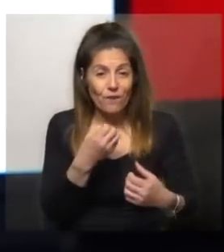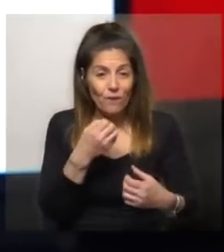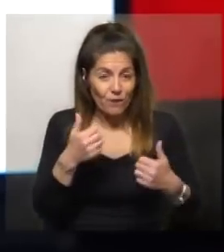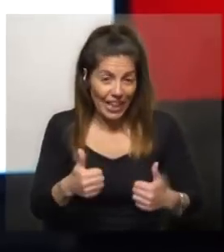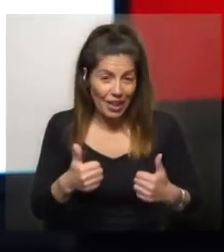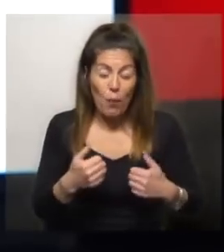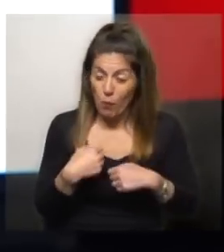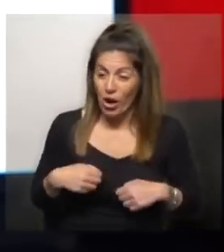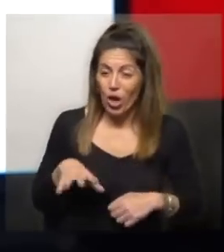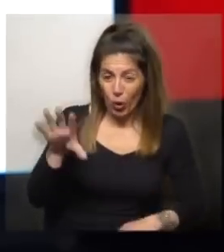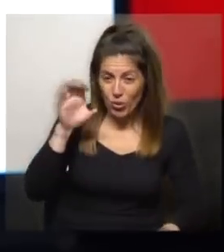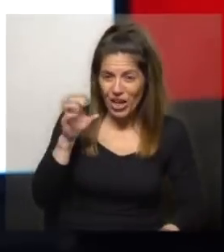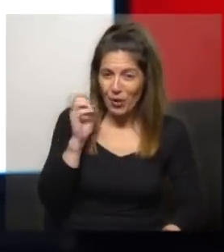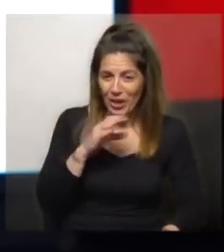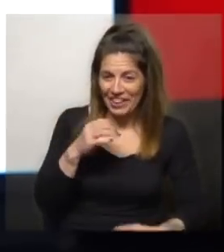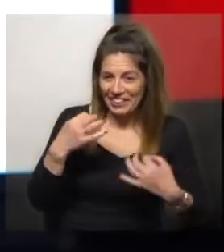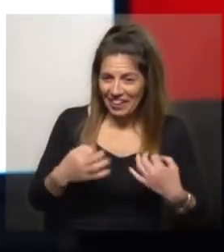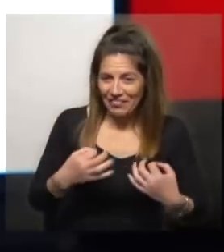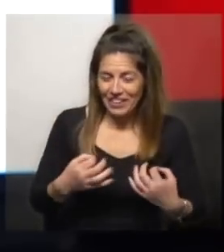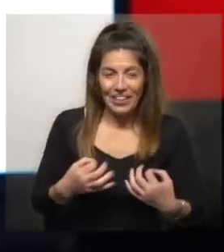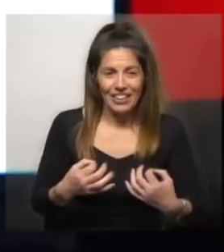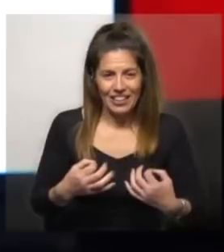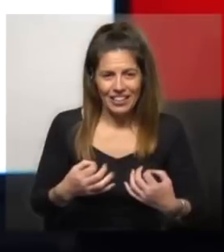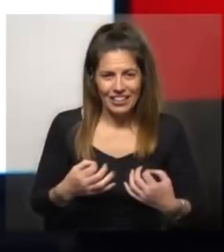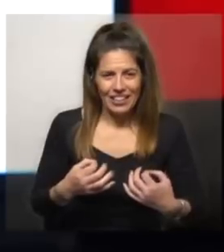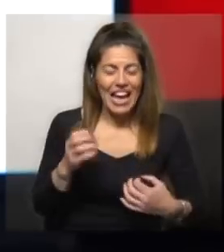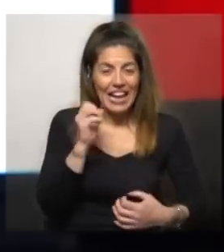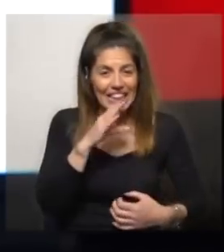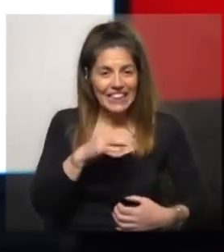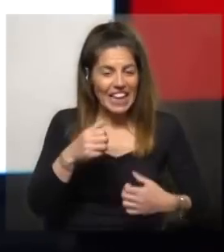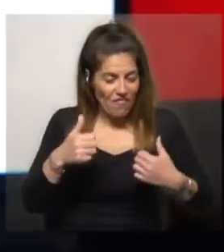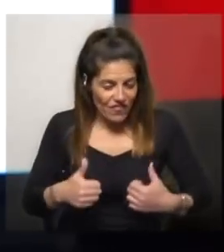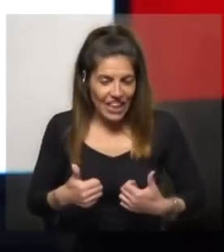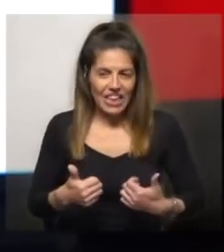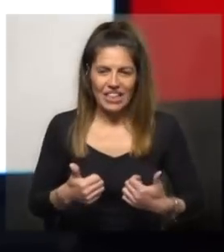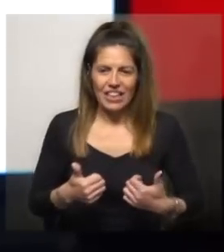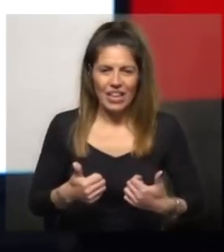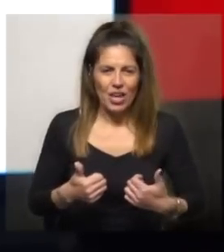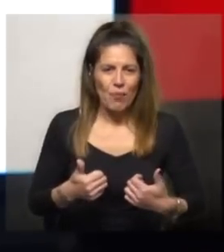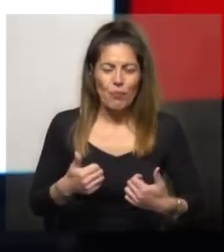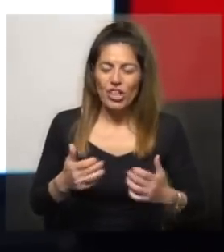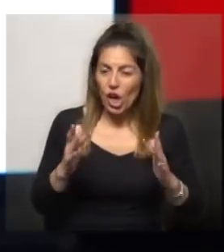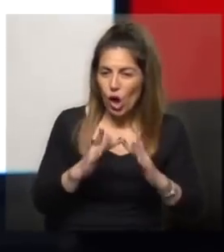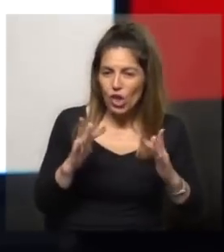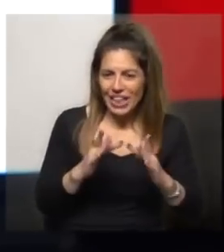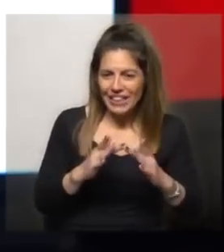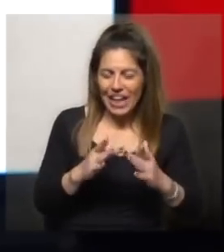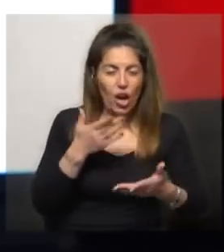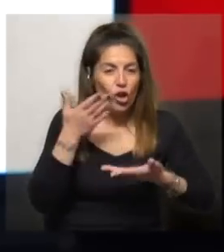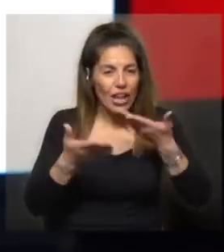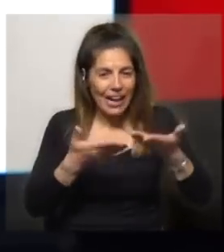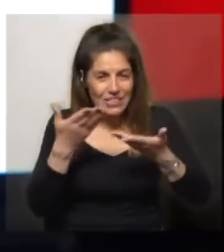escuchar una crítica No mentira critica muy bien porque porque conecta muy bien con lo que las